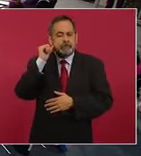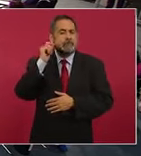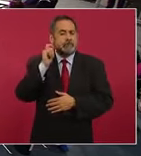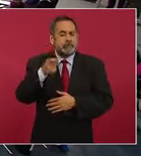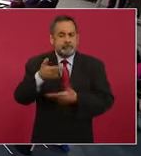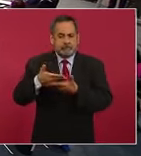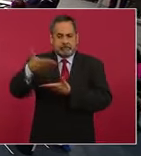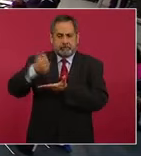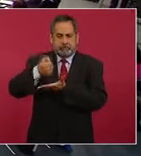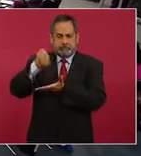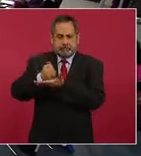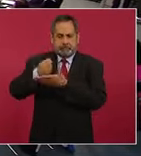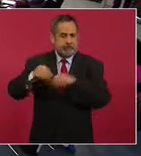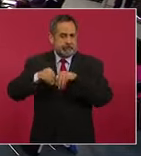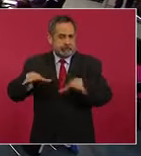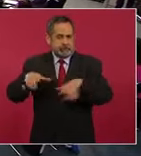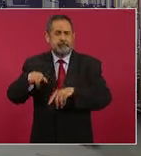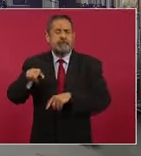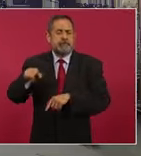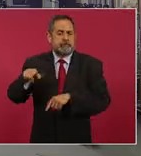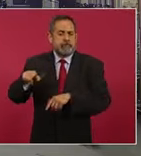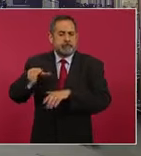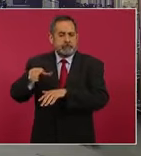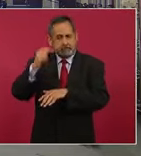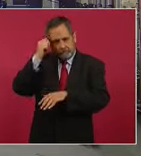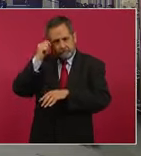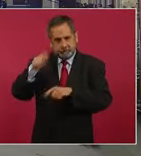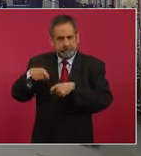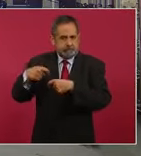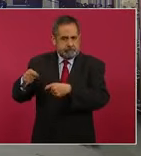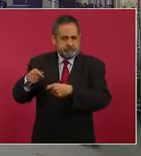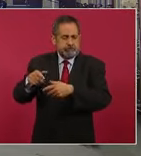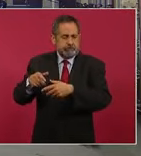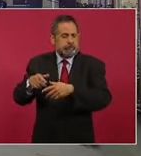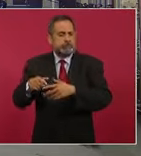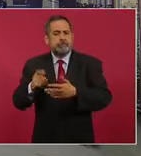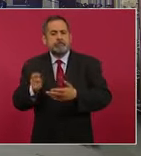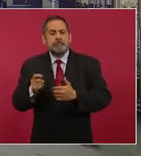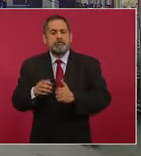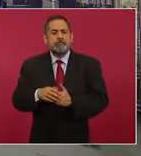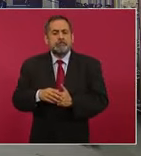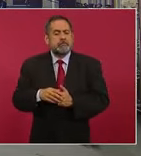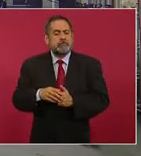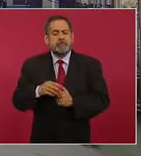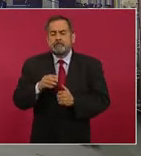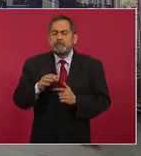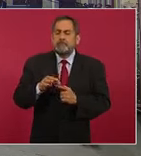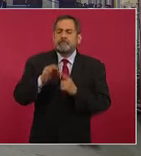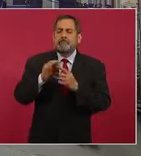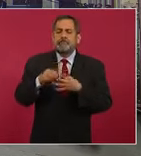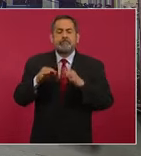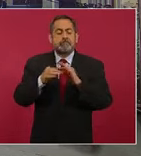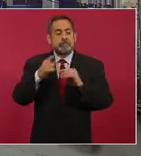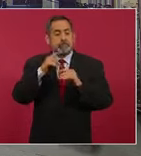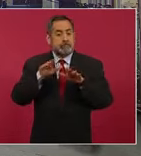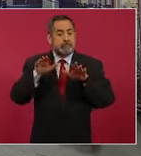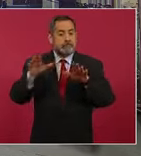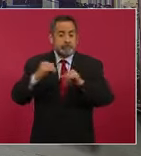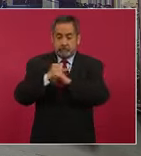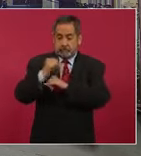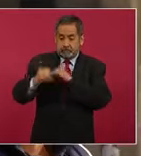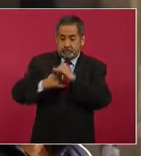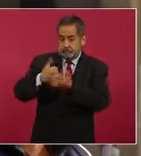del decreto o de la publicación del decreto que se va a dar para lo del lago de Texcoco, destacar que el Aeropuerto Internacional